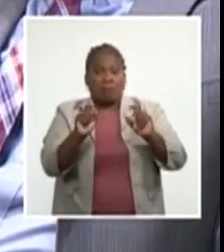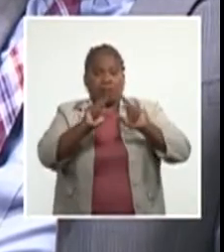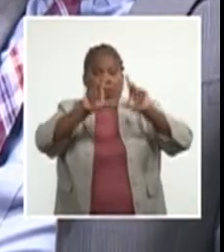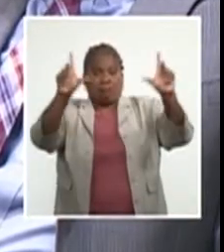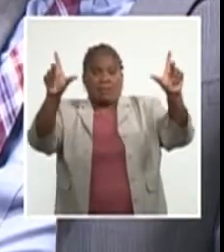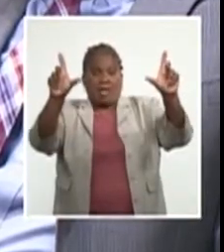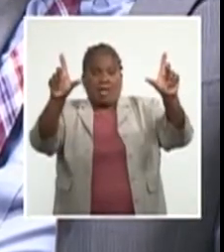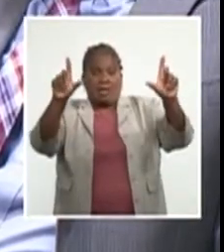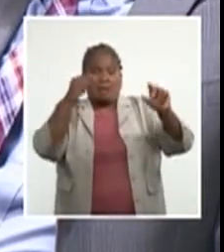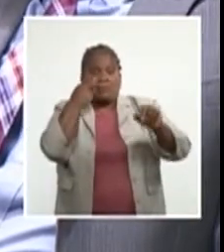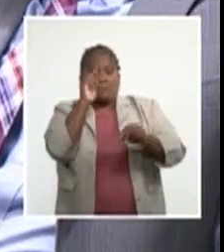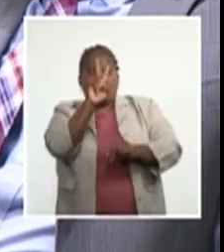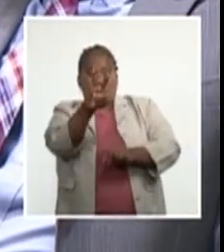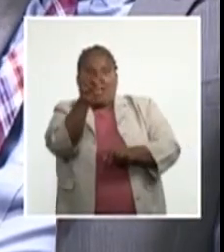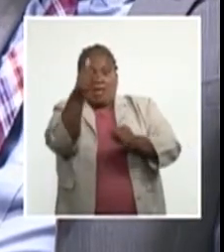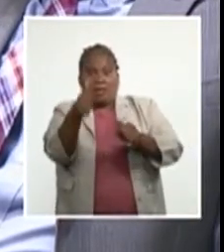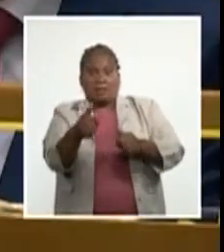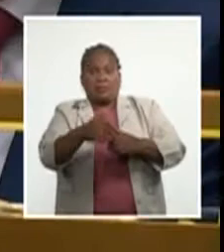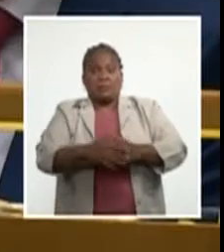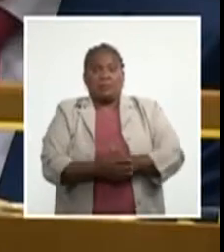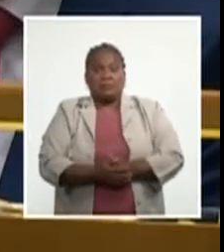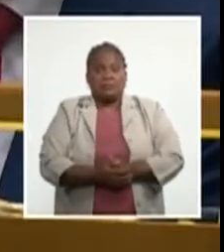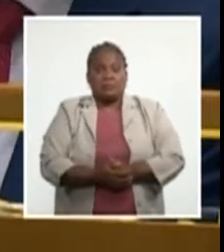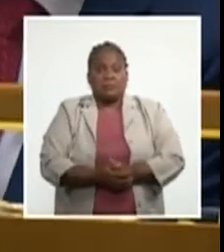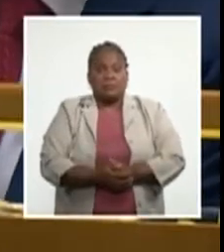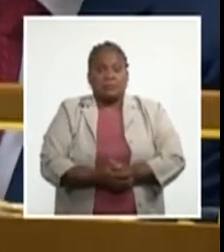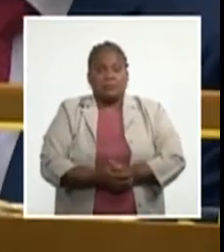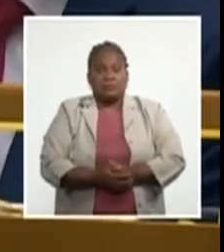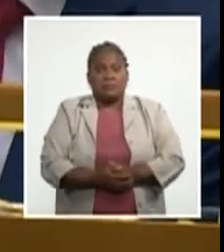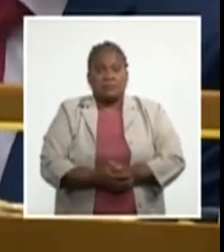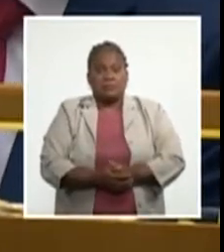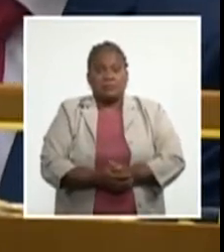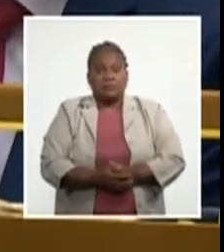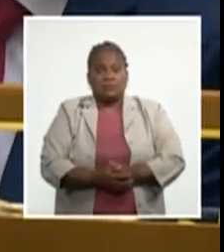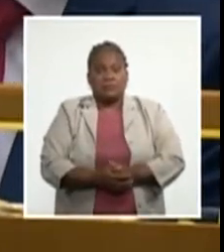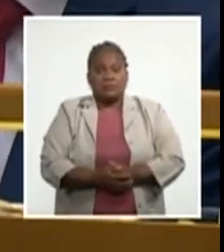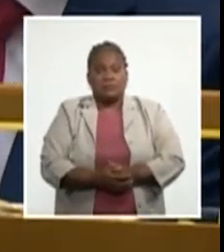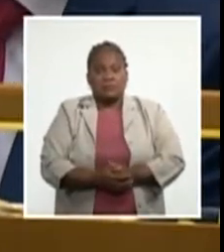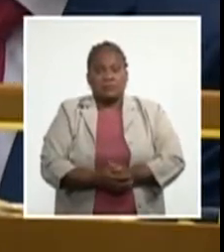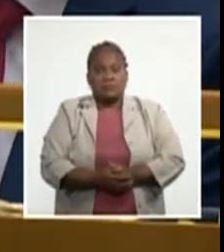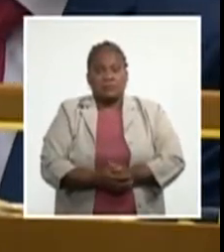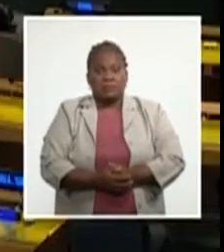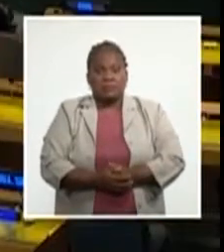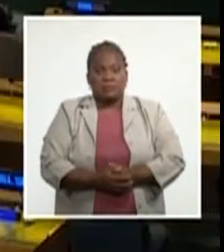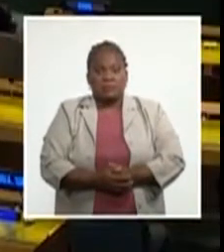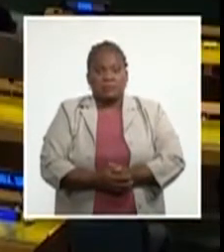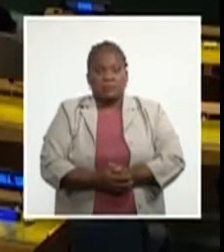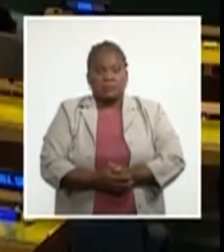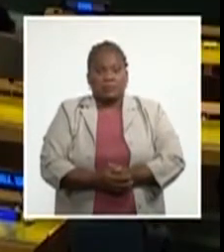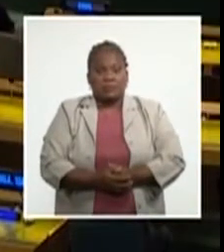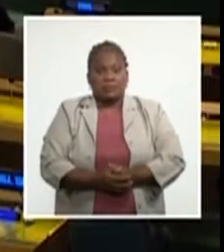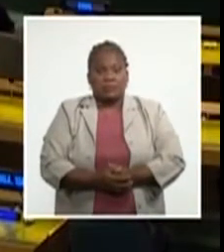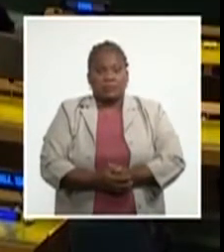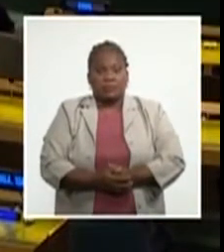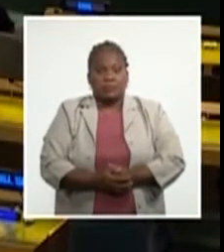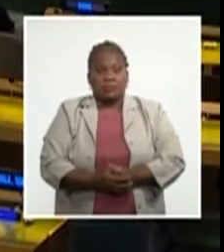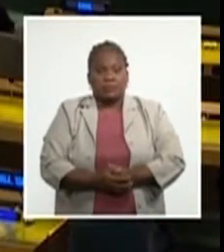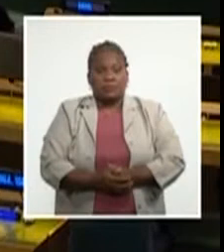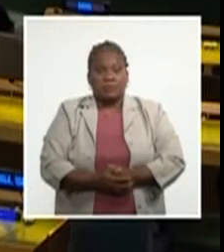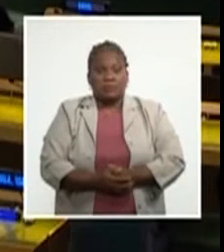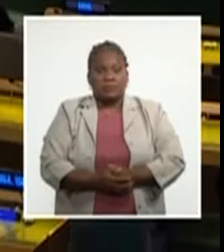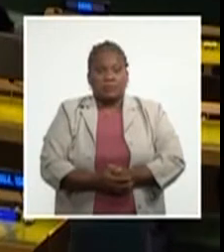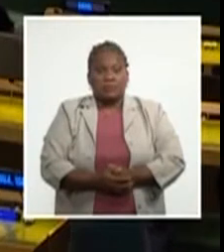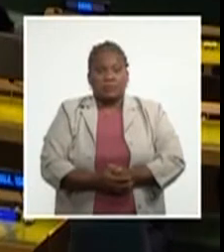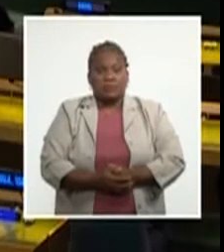747 titulada Necesidad de poner fin al bloqueo económico, comercial y financiero impuesto por los Estados Unidos de América contra